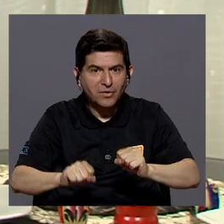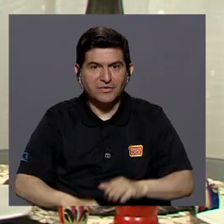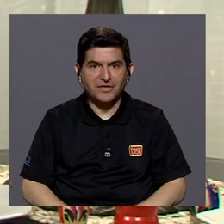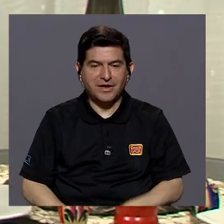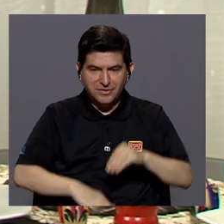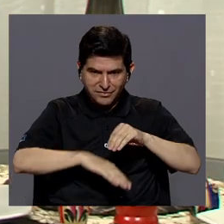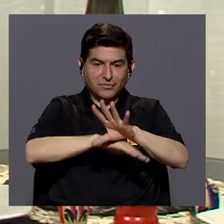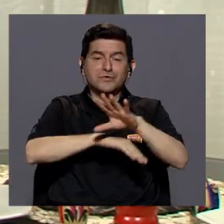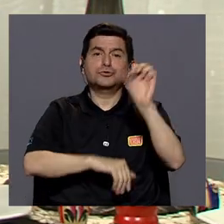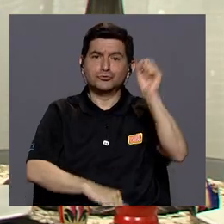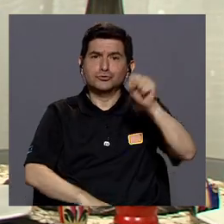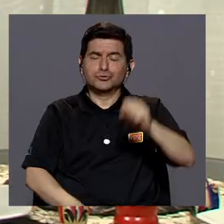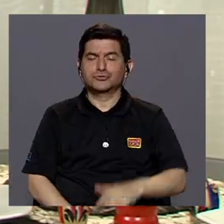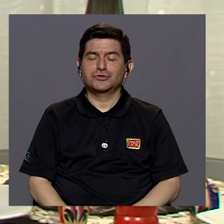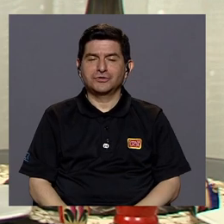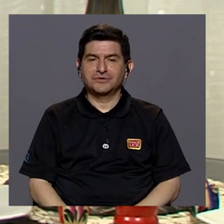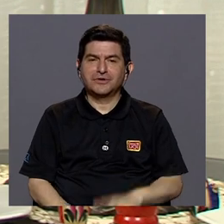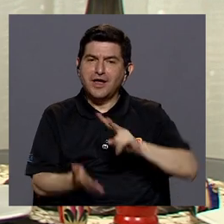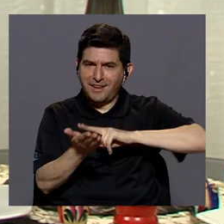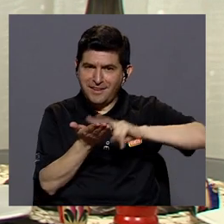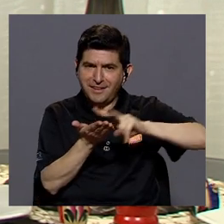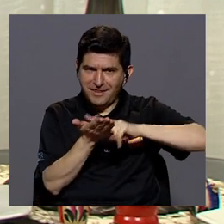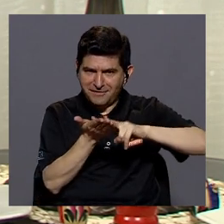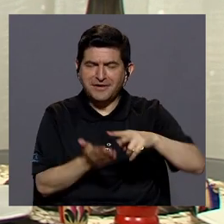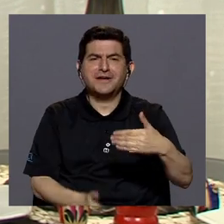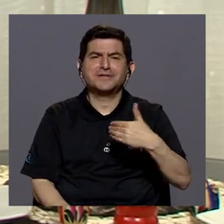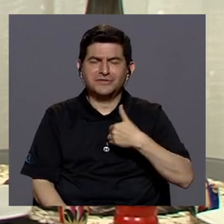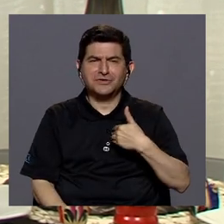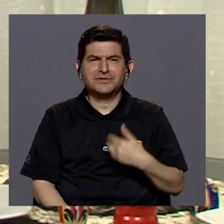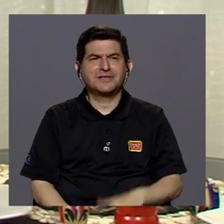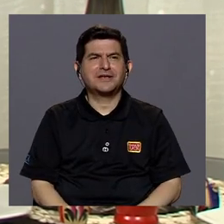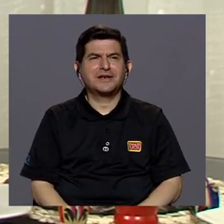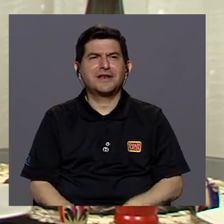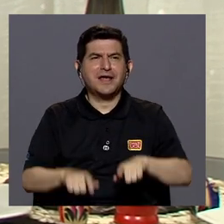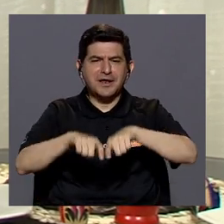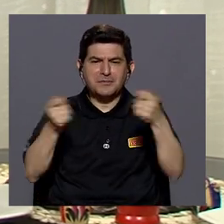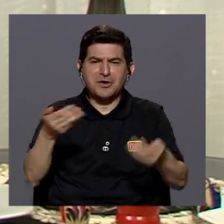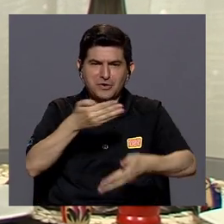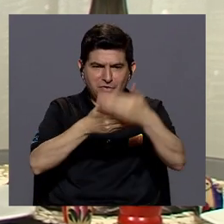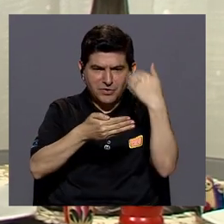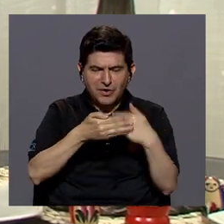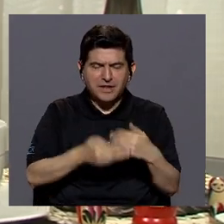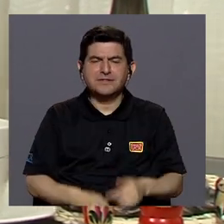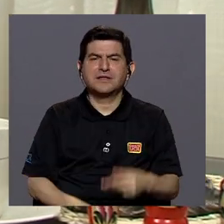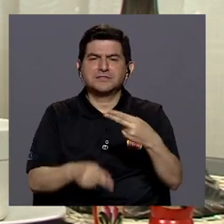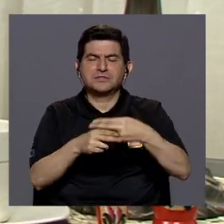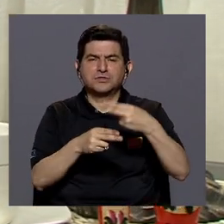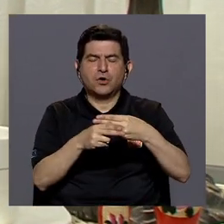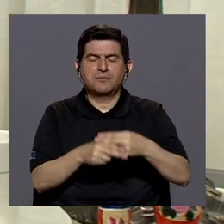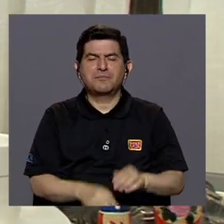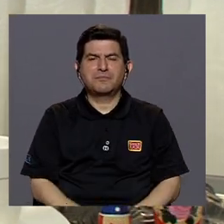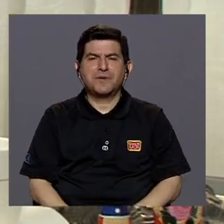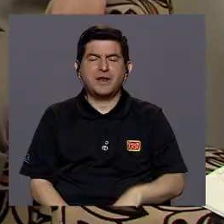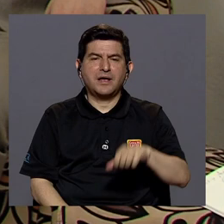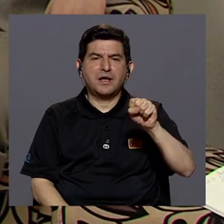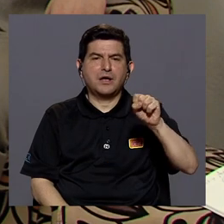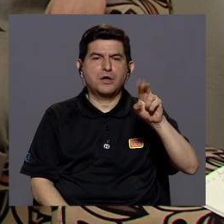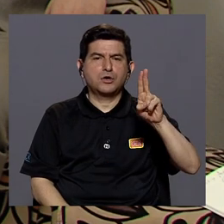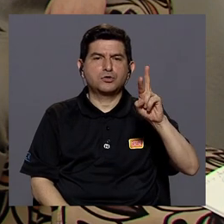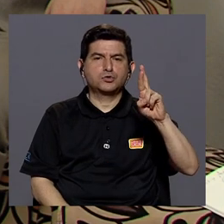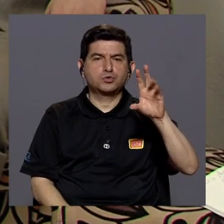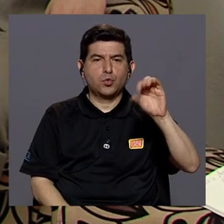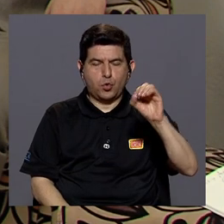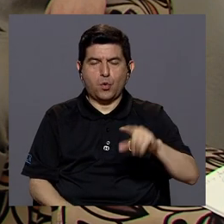sí, porque Liberación había tenido un periquito antes que llamaba Surco. Uh-huh. Pero